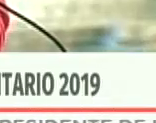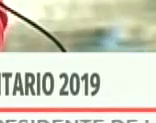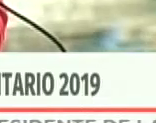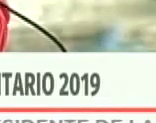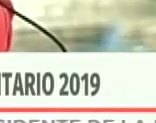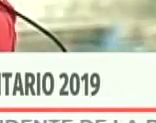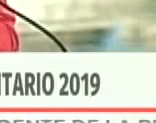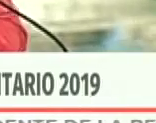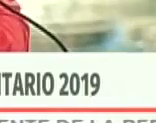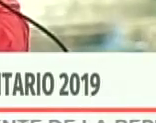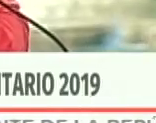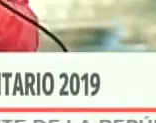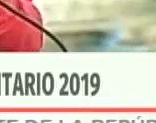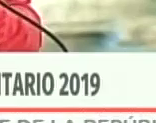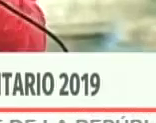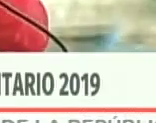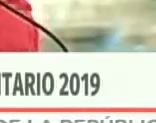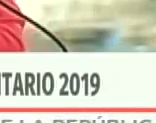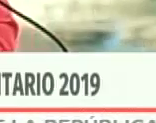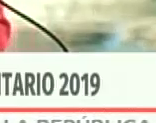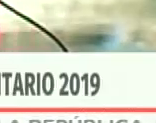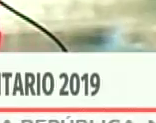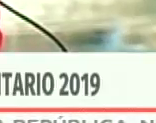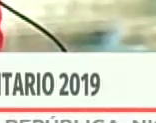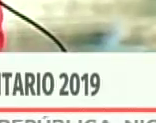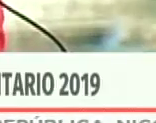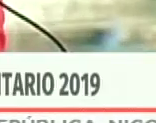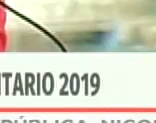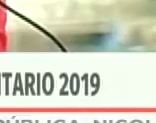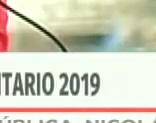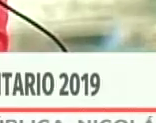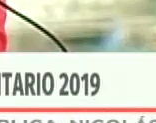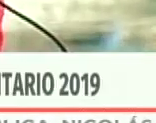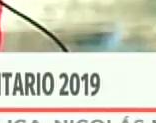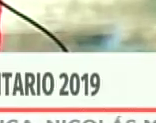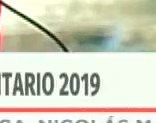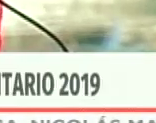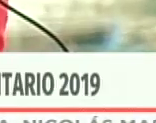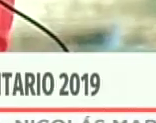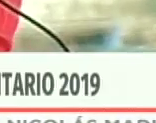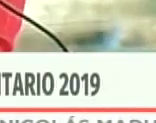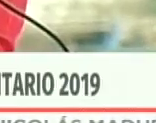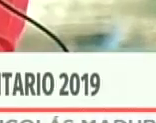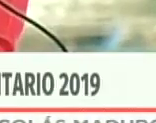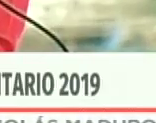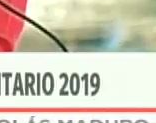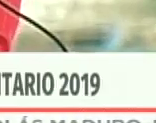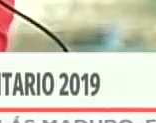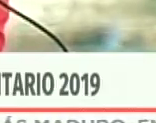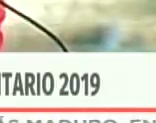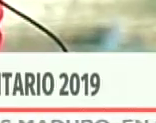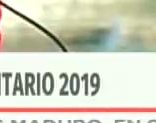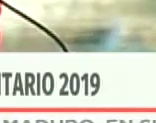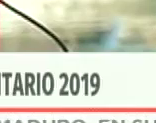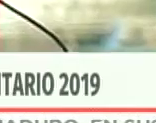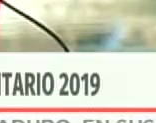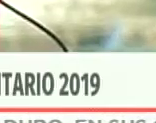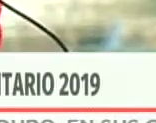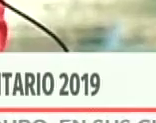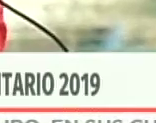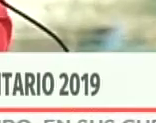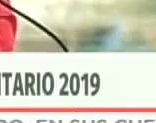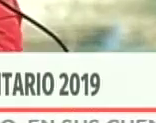la EFOFAP, y usted aprobó los recursos para los Juegos Nacionales Estudiantiles, aprobó los recursos para los Juegos Panamericanos, están en plena